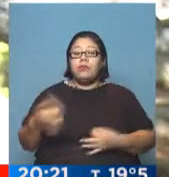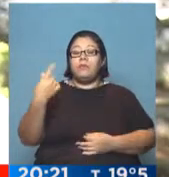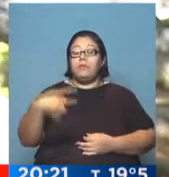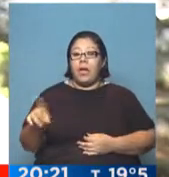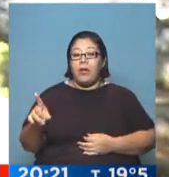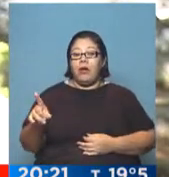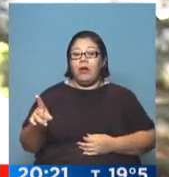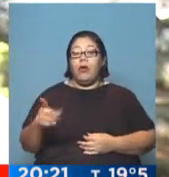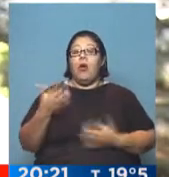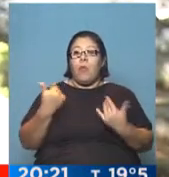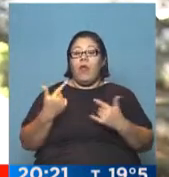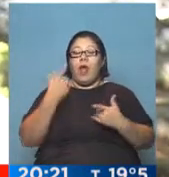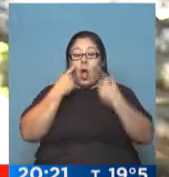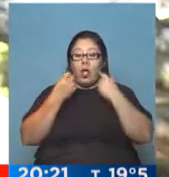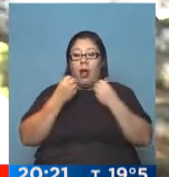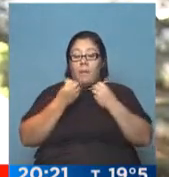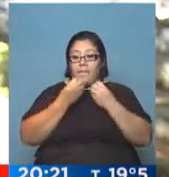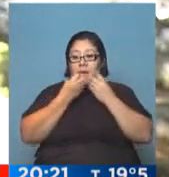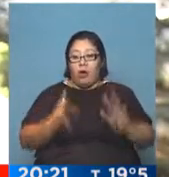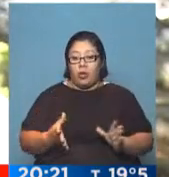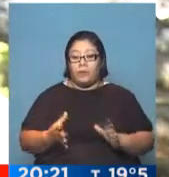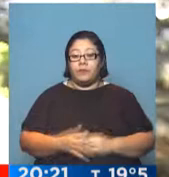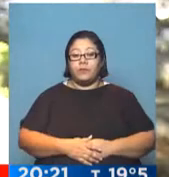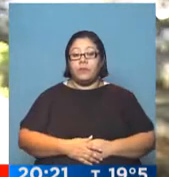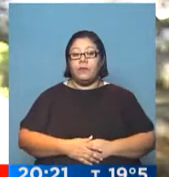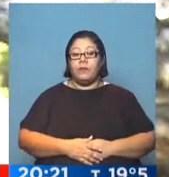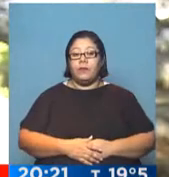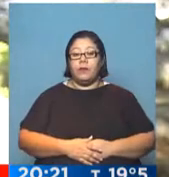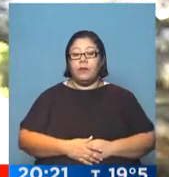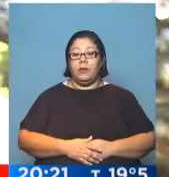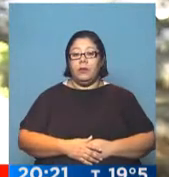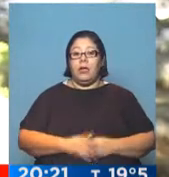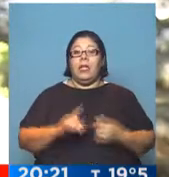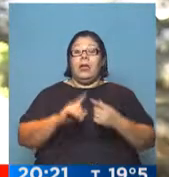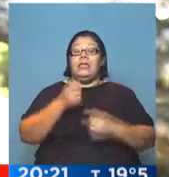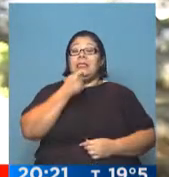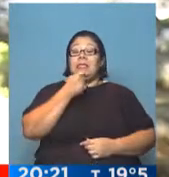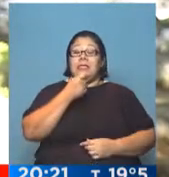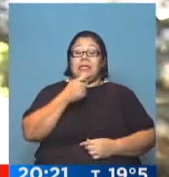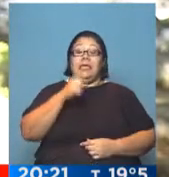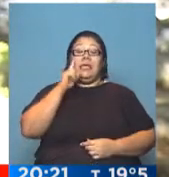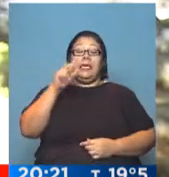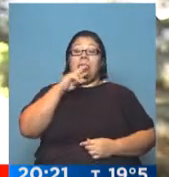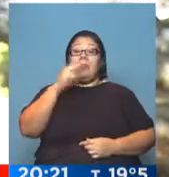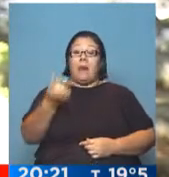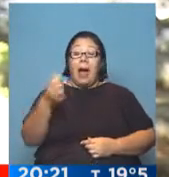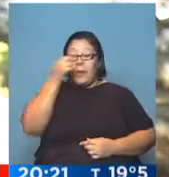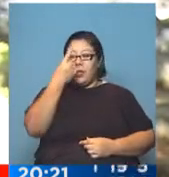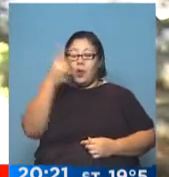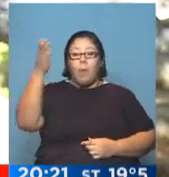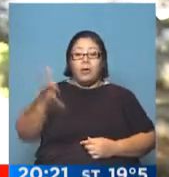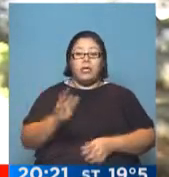los podría este regularizar y básicamente se les dé directamente el reintegro de ese 21% como una suerte de subsidio